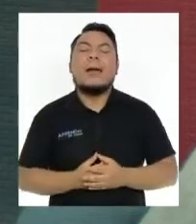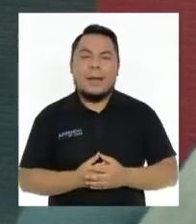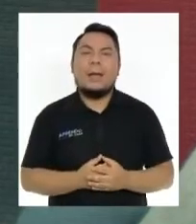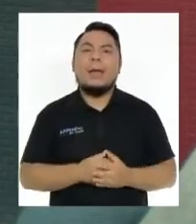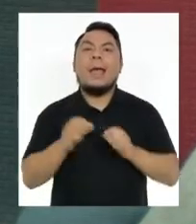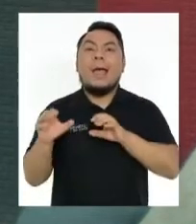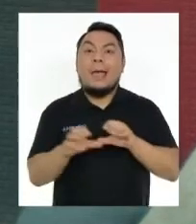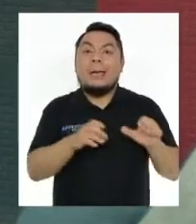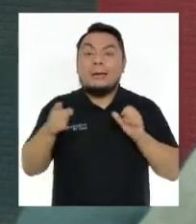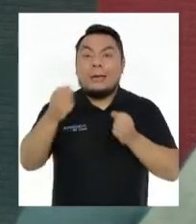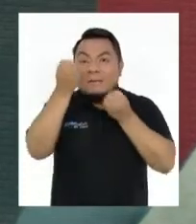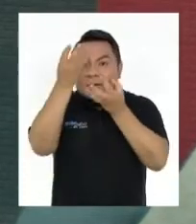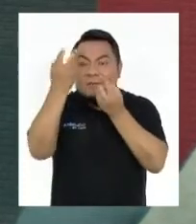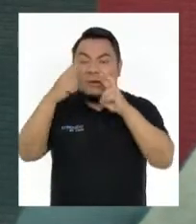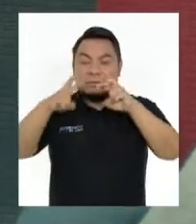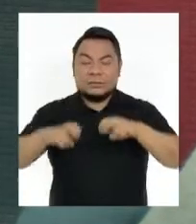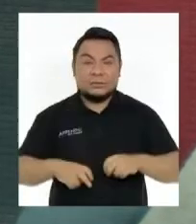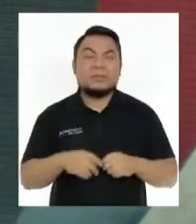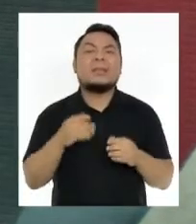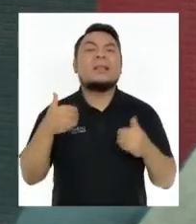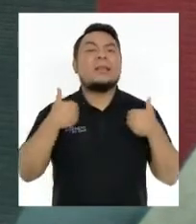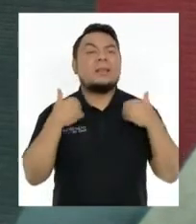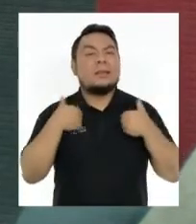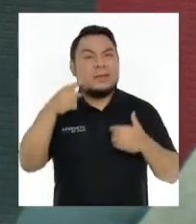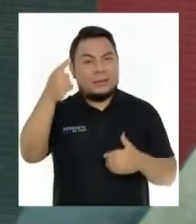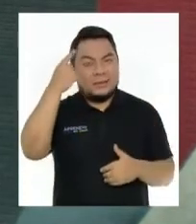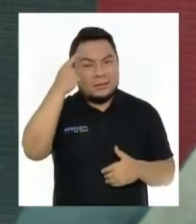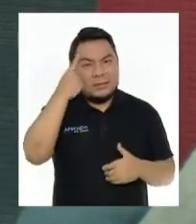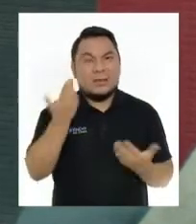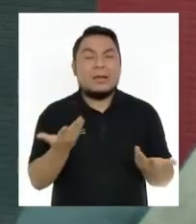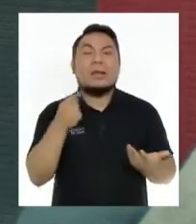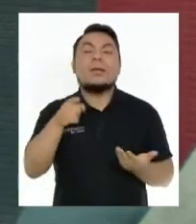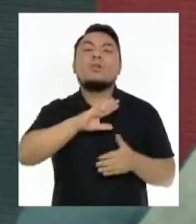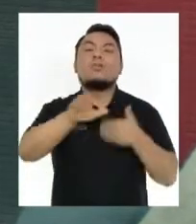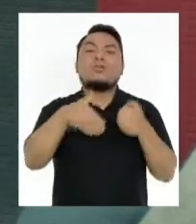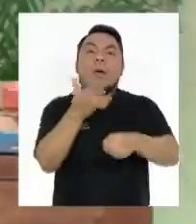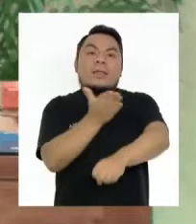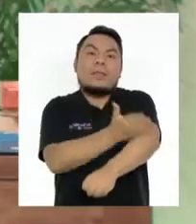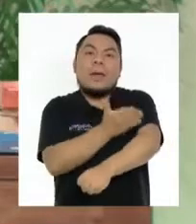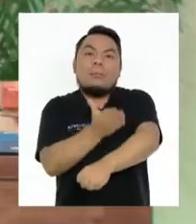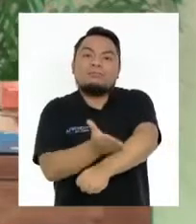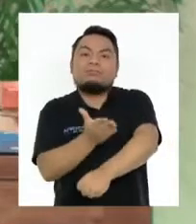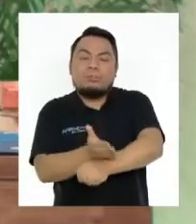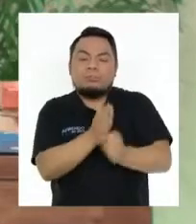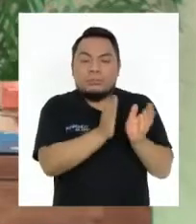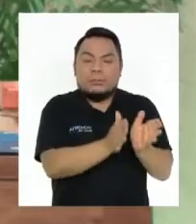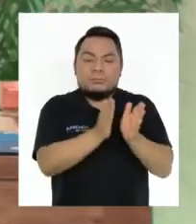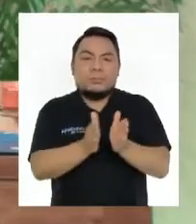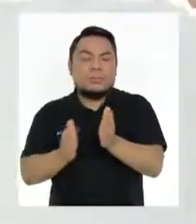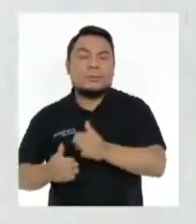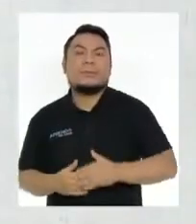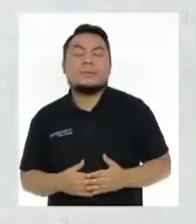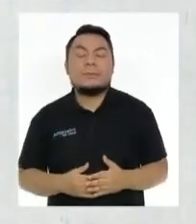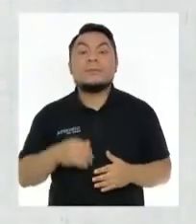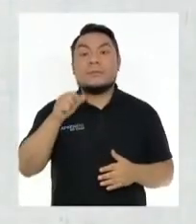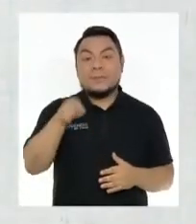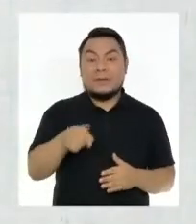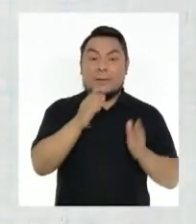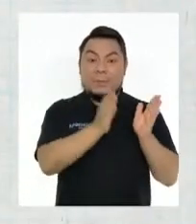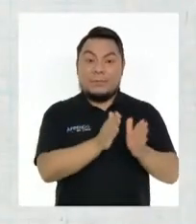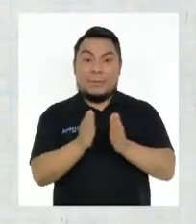una investigación estadística debemos tener en cuenta la secuencia de etapas a seguir. Vamos a entender cada una de estas